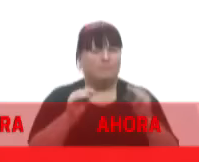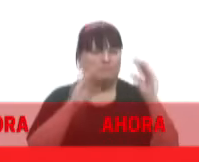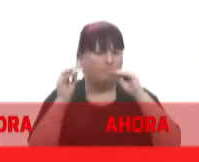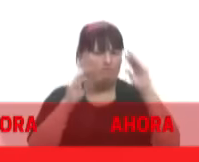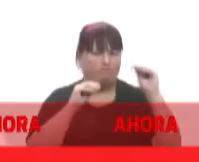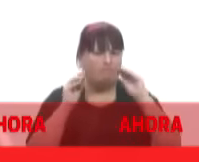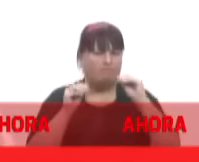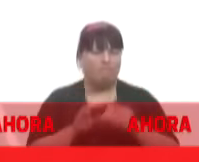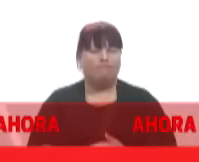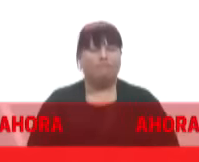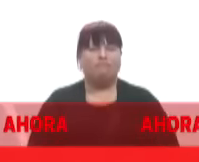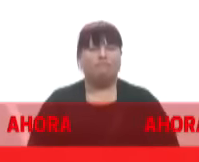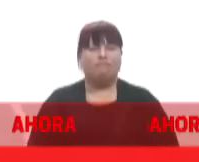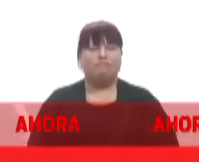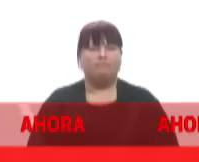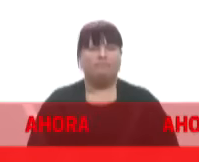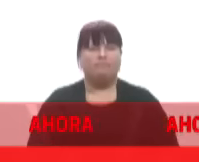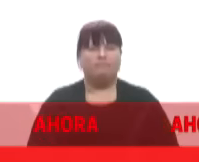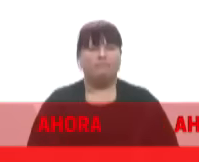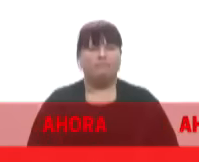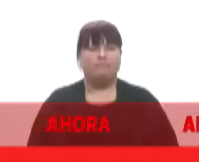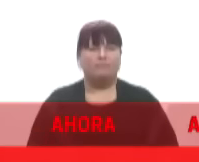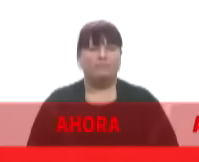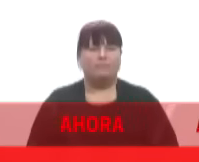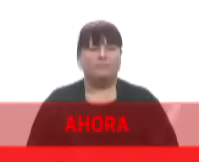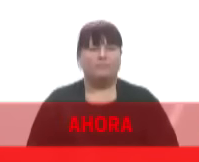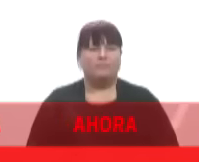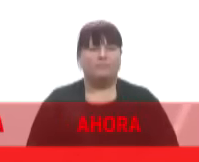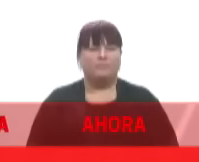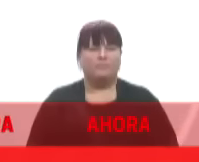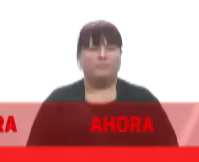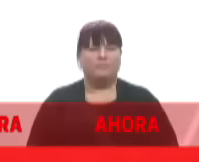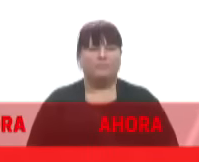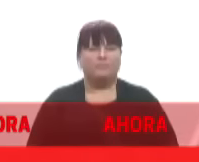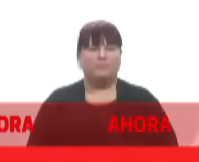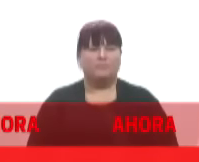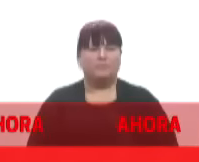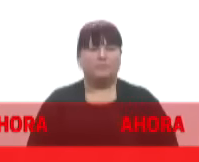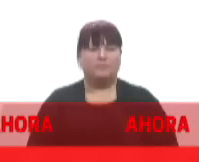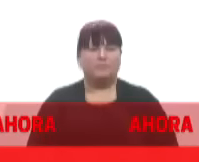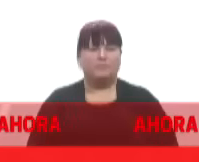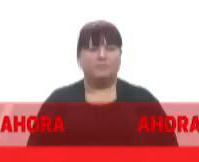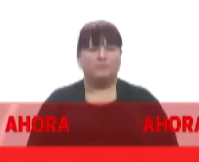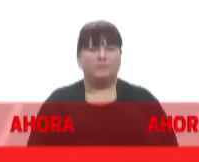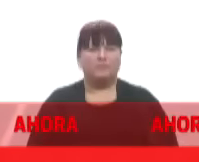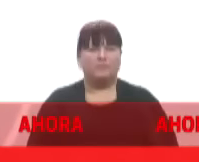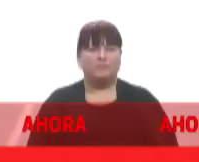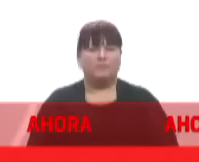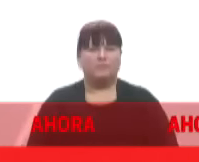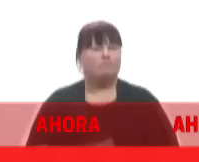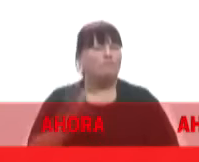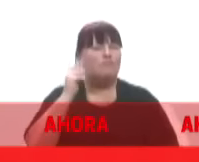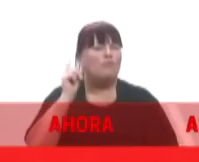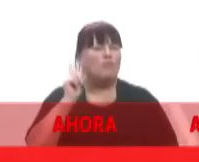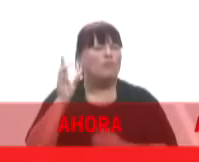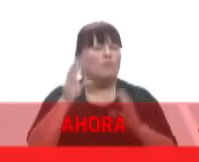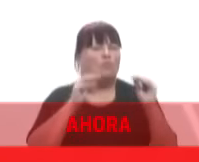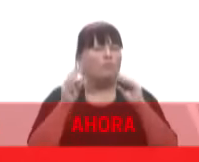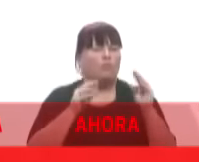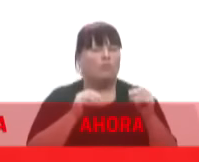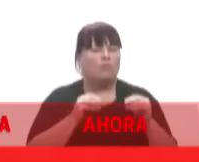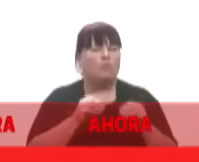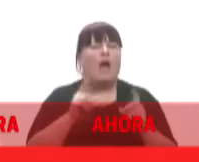durante todo el día. Se aprobaron las facultades delegadas, como ahí reza nuestro graf, se ha aprobado la ley